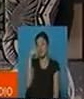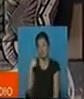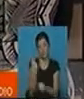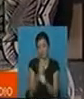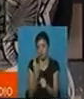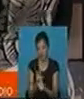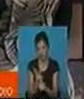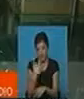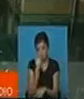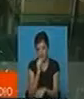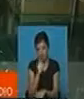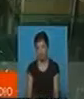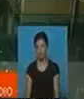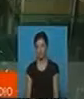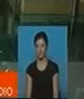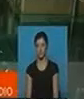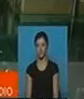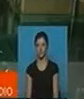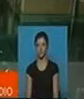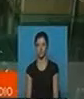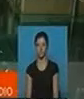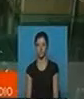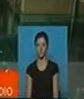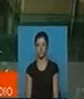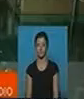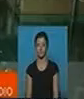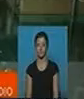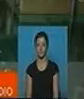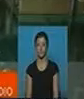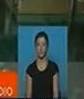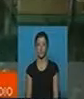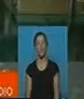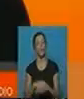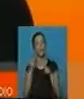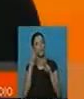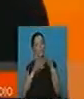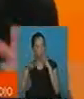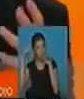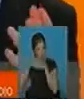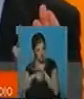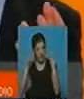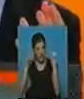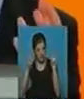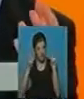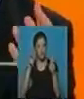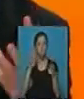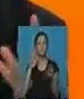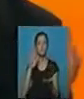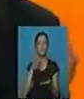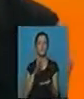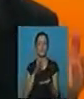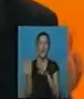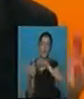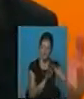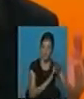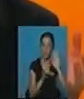Estados Unidos para que se dé. Juan, tratando de por ahí de profundizar en lo que estás mencionando respecto de, y más allá, digamos, del marco legal